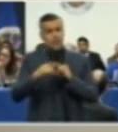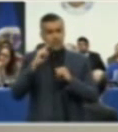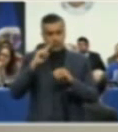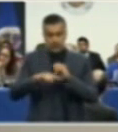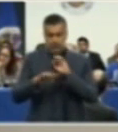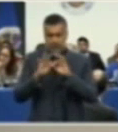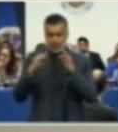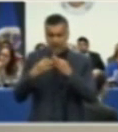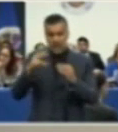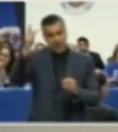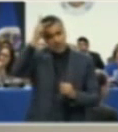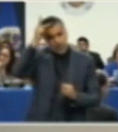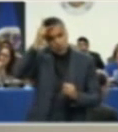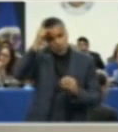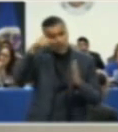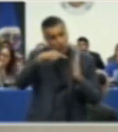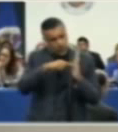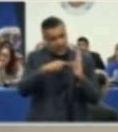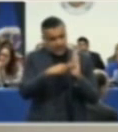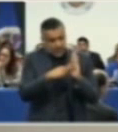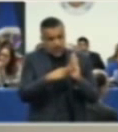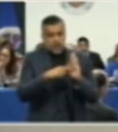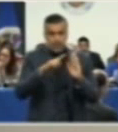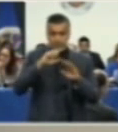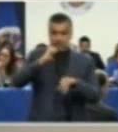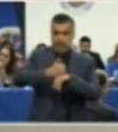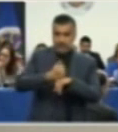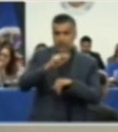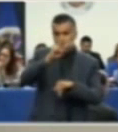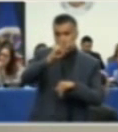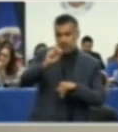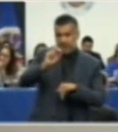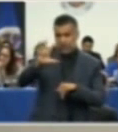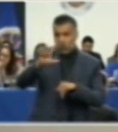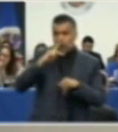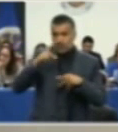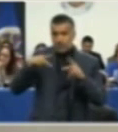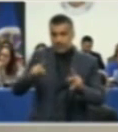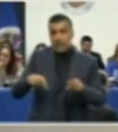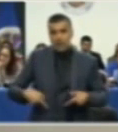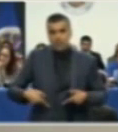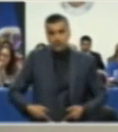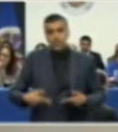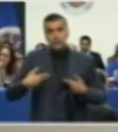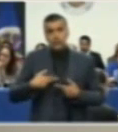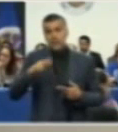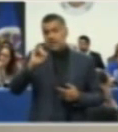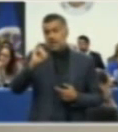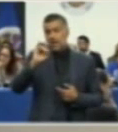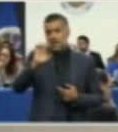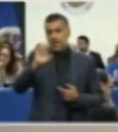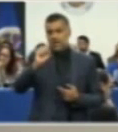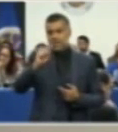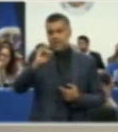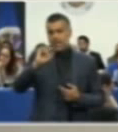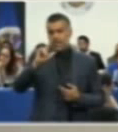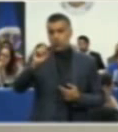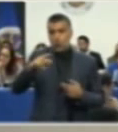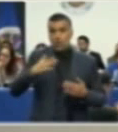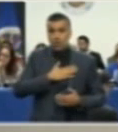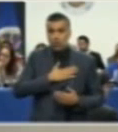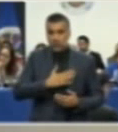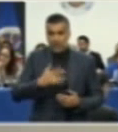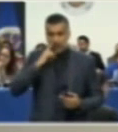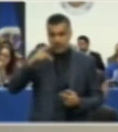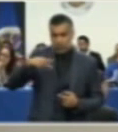planificación familiar en el Perú que adoptada en el año 2005 que permite la esterilización involuntaria de personas con discapacidad